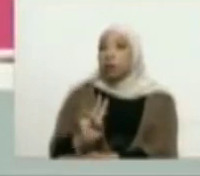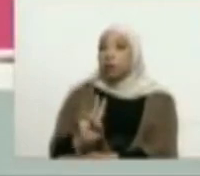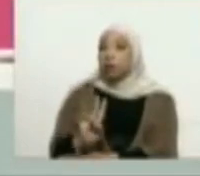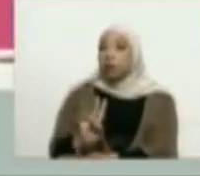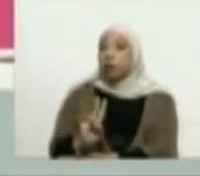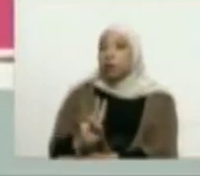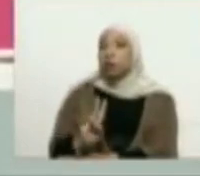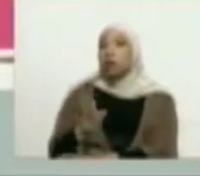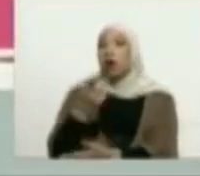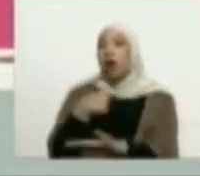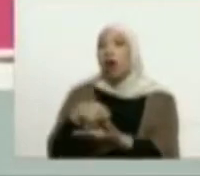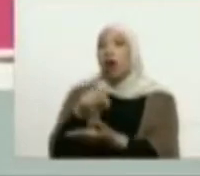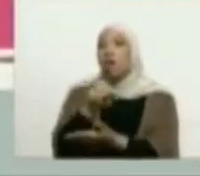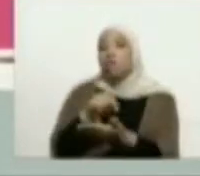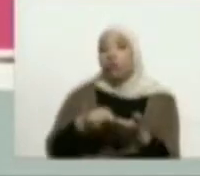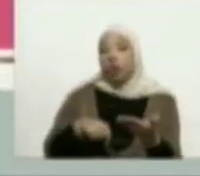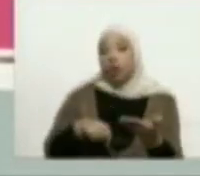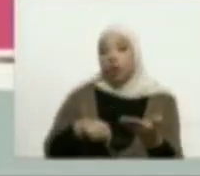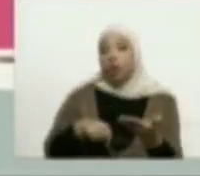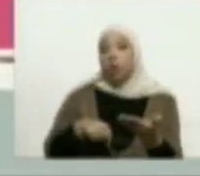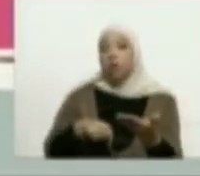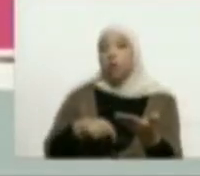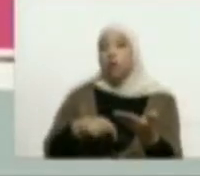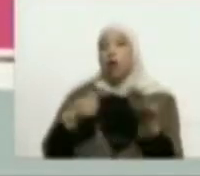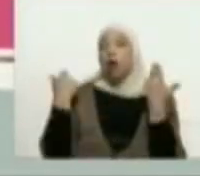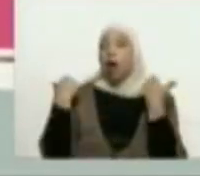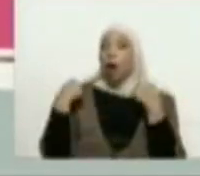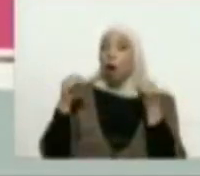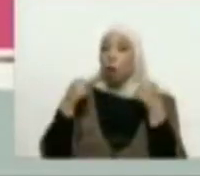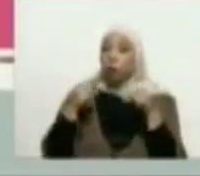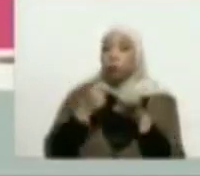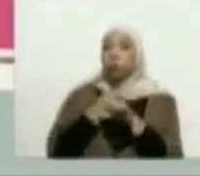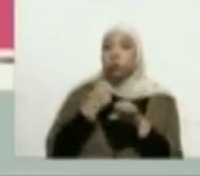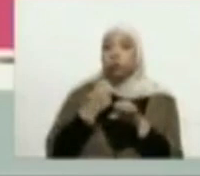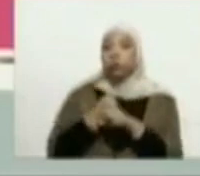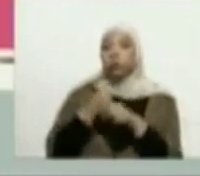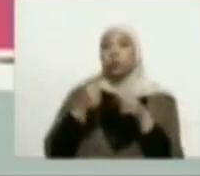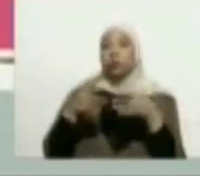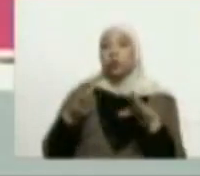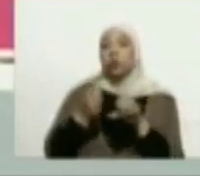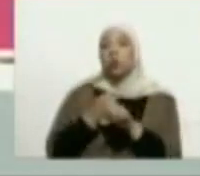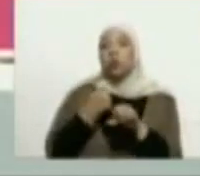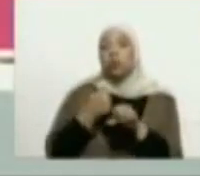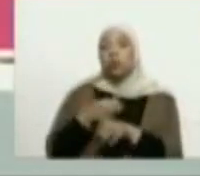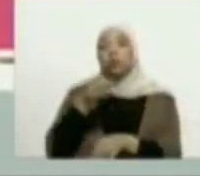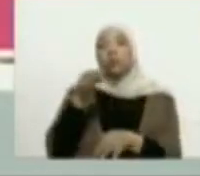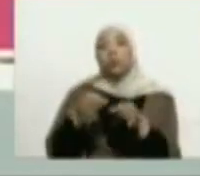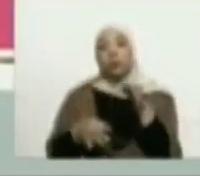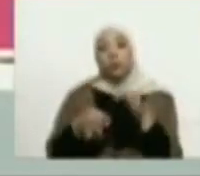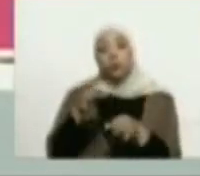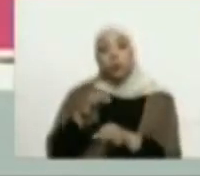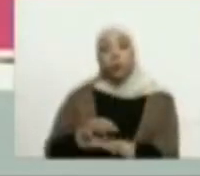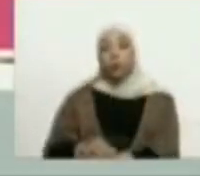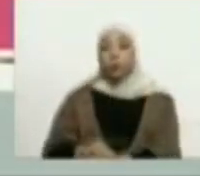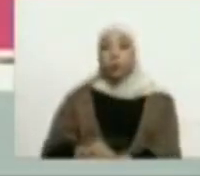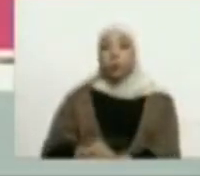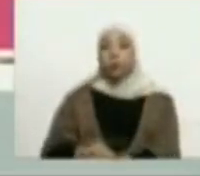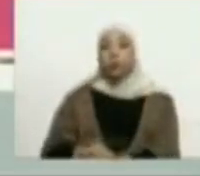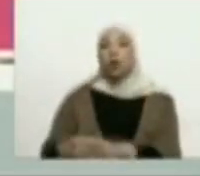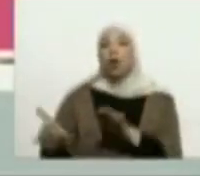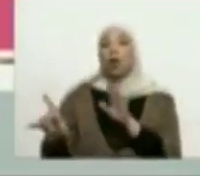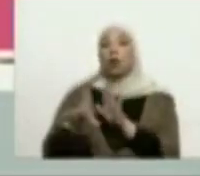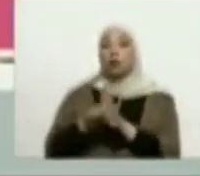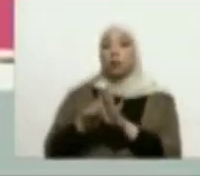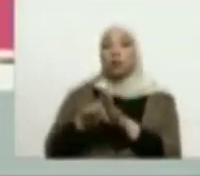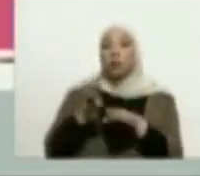para que yo firme y le dé el ejecútese y su publicación en Gaceta Oficial a la Ley para